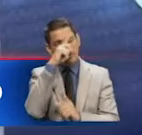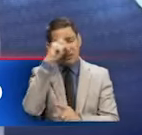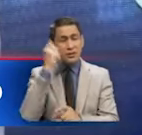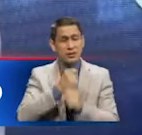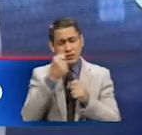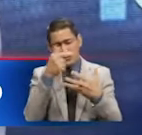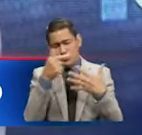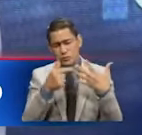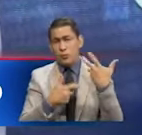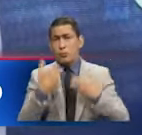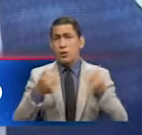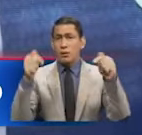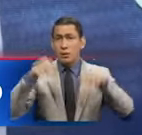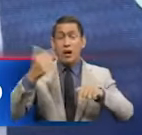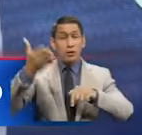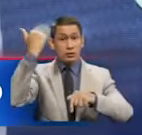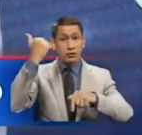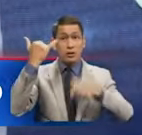y estable.